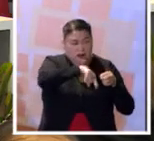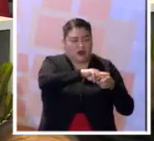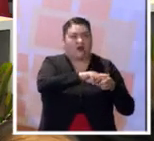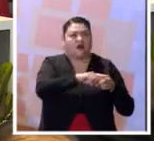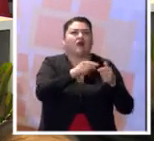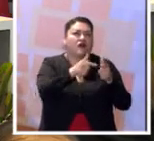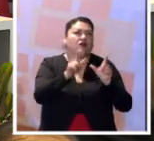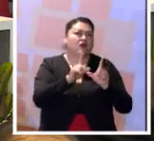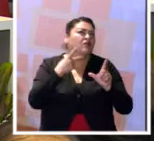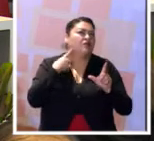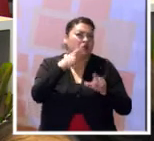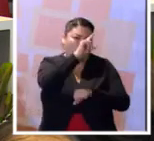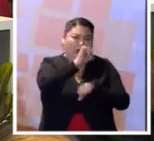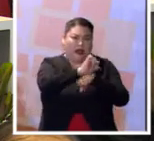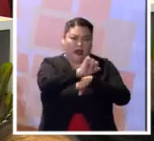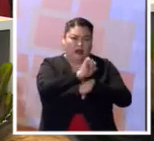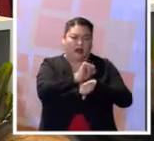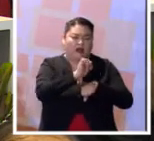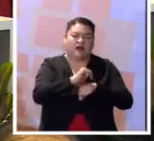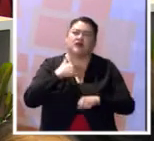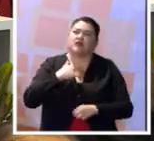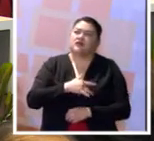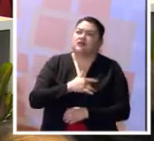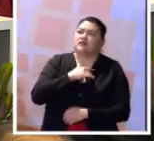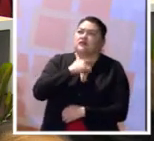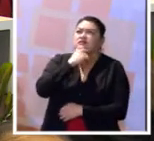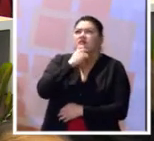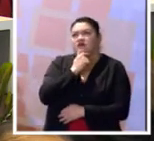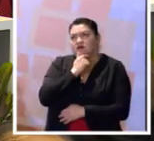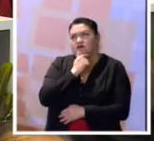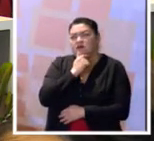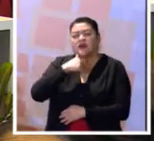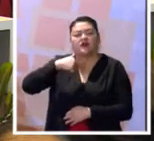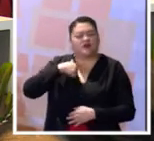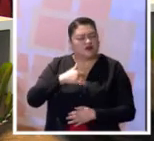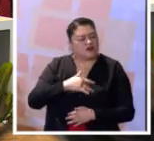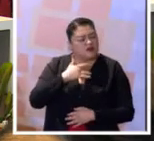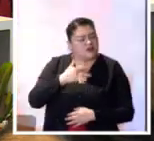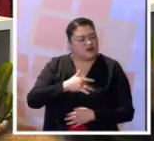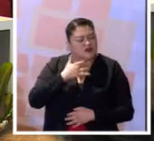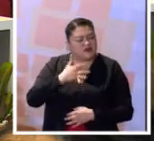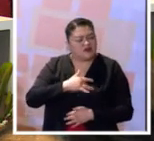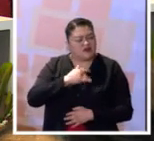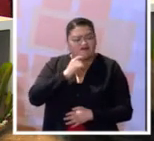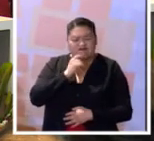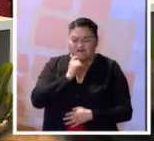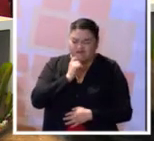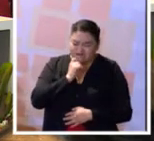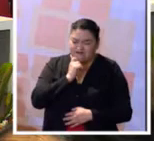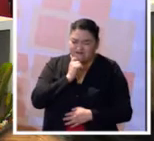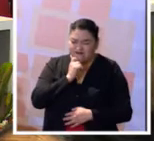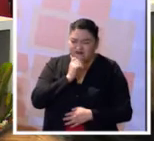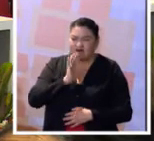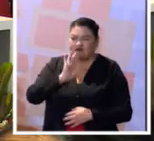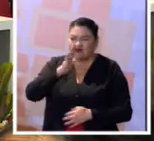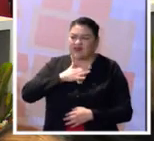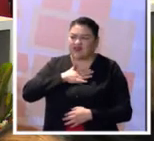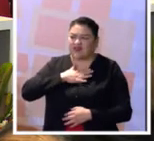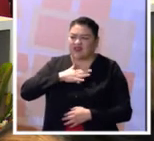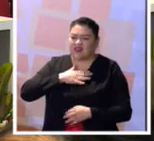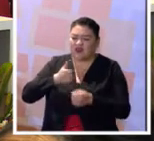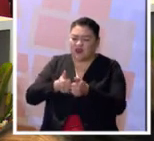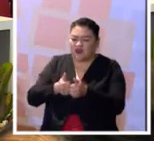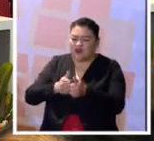Argentina. Y la verdad es que lo que sentía es como que hay una etapa anterior